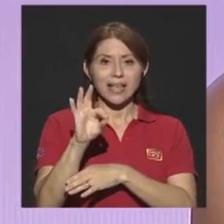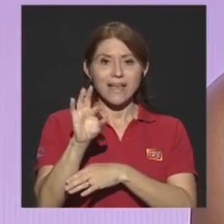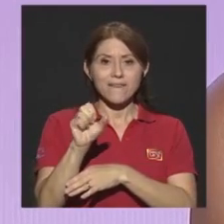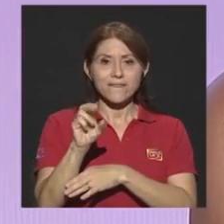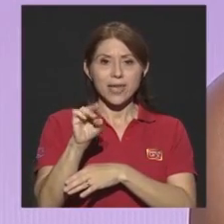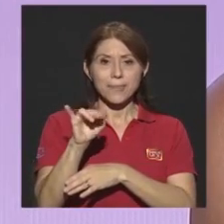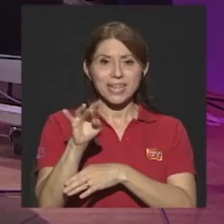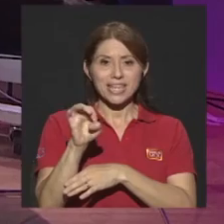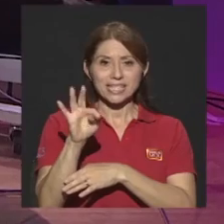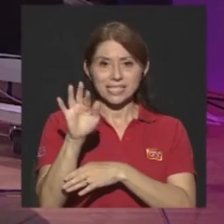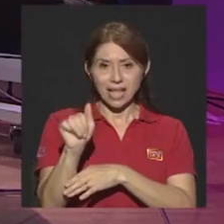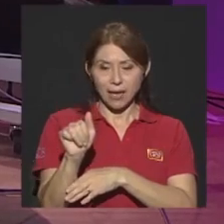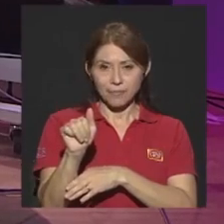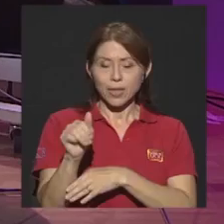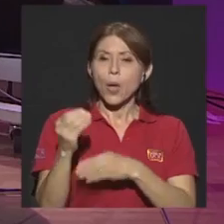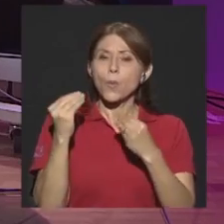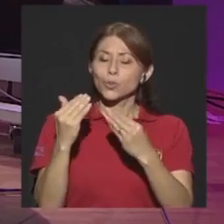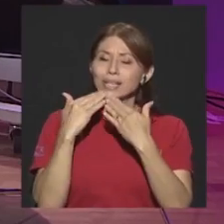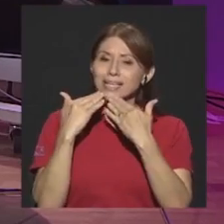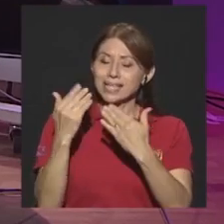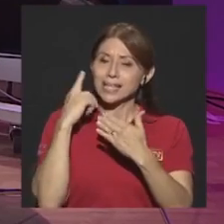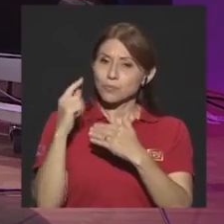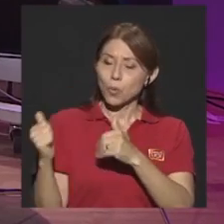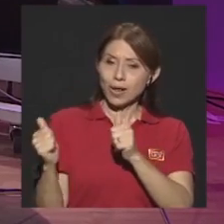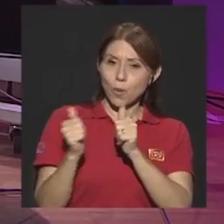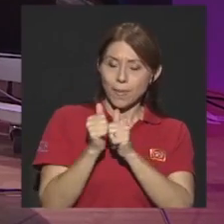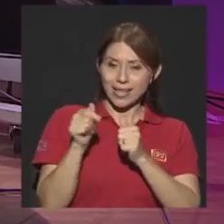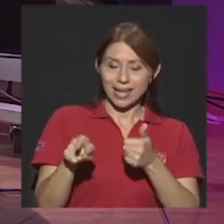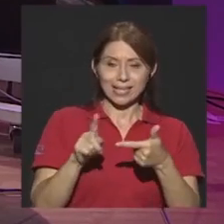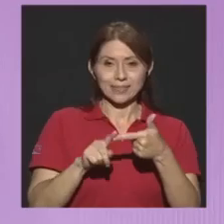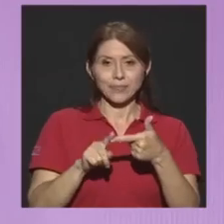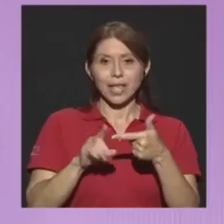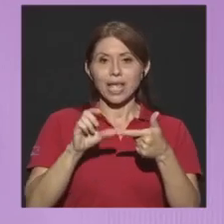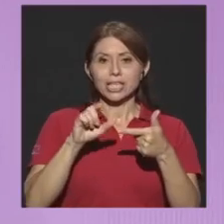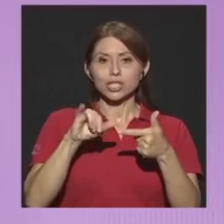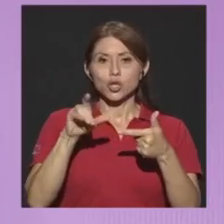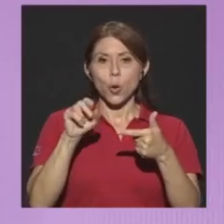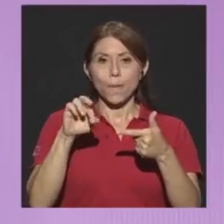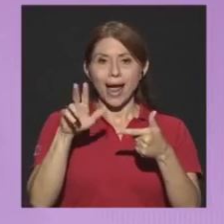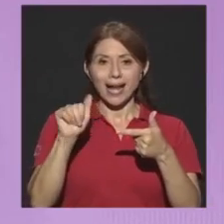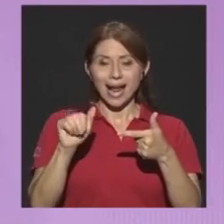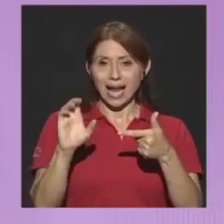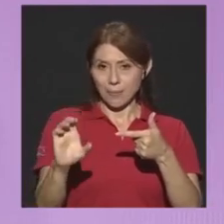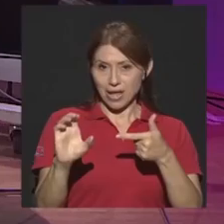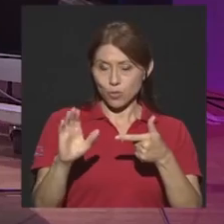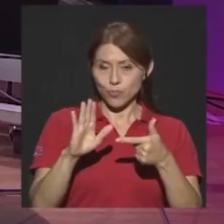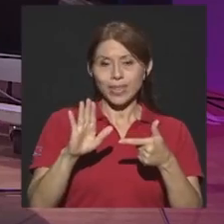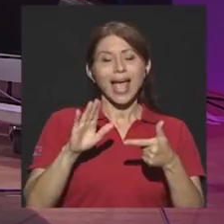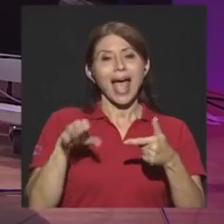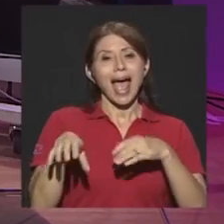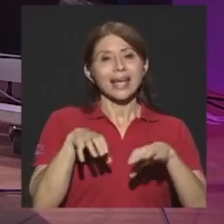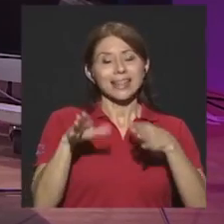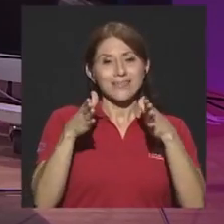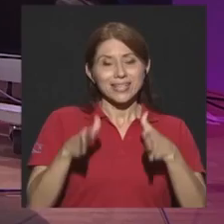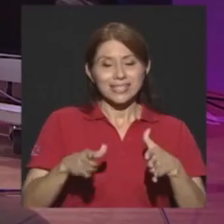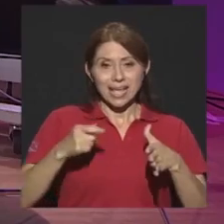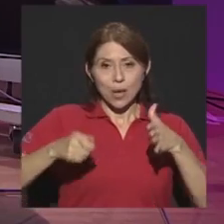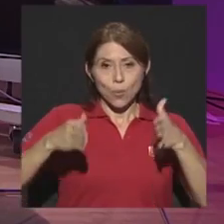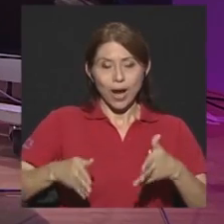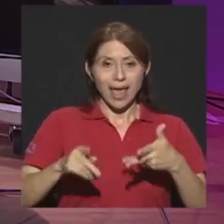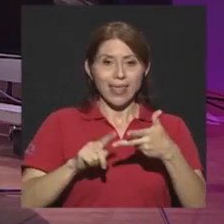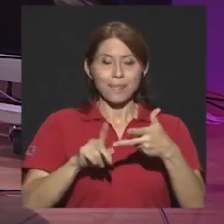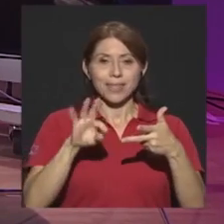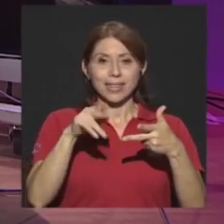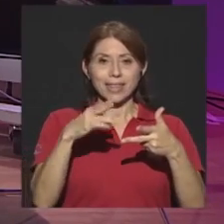noche en Irreverencias. A Xiomara Carballo, quien es activista y abogada. Y a Thaís Aguilar, quien es consultora en